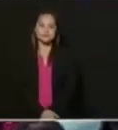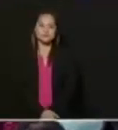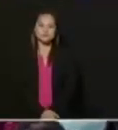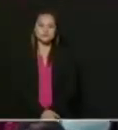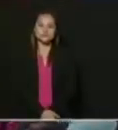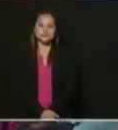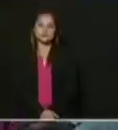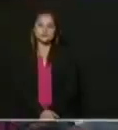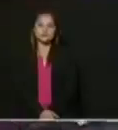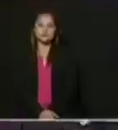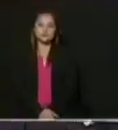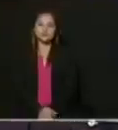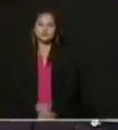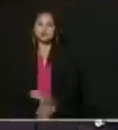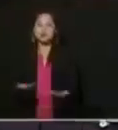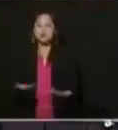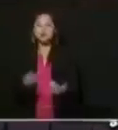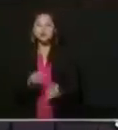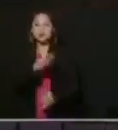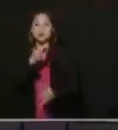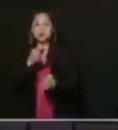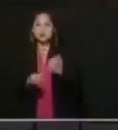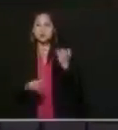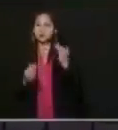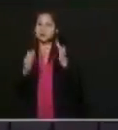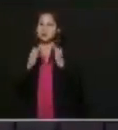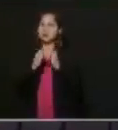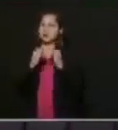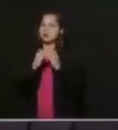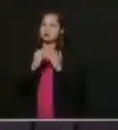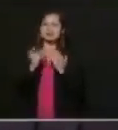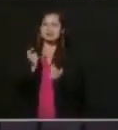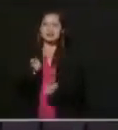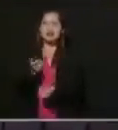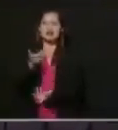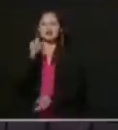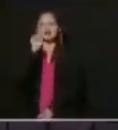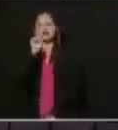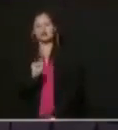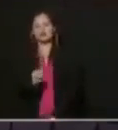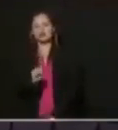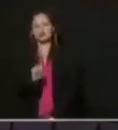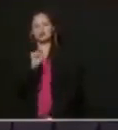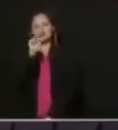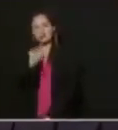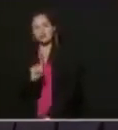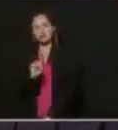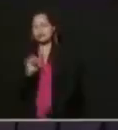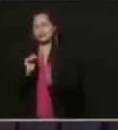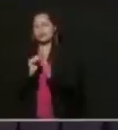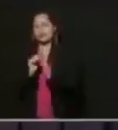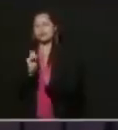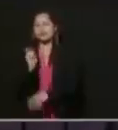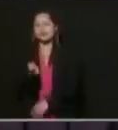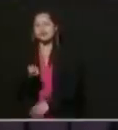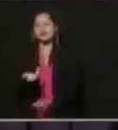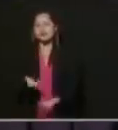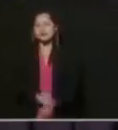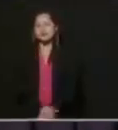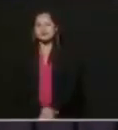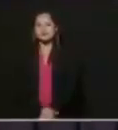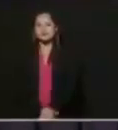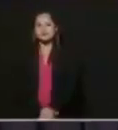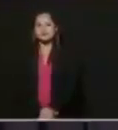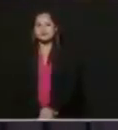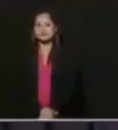Y el último es la casa de qué, el sur, maestro, de qué es la casa. pues es la casa para